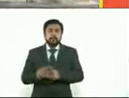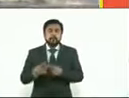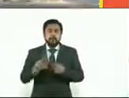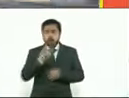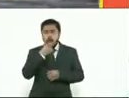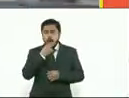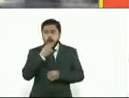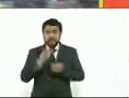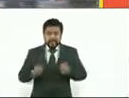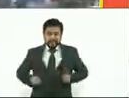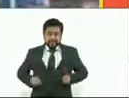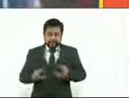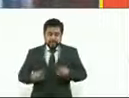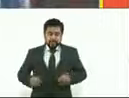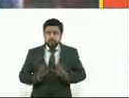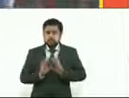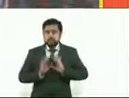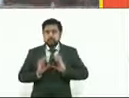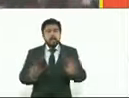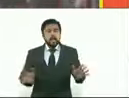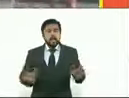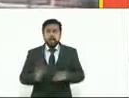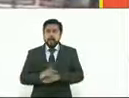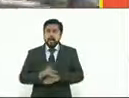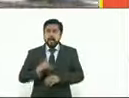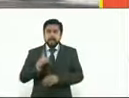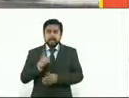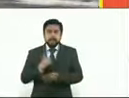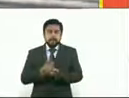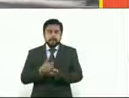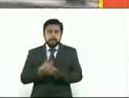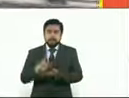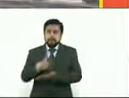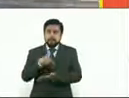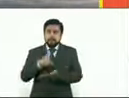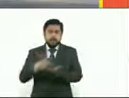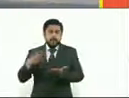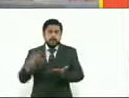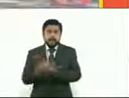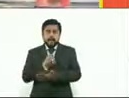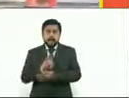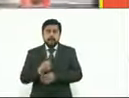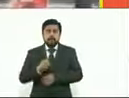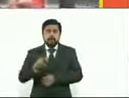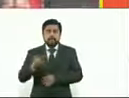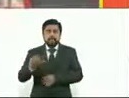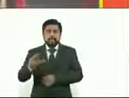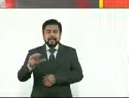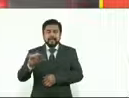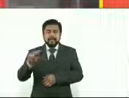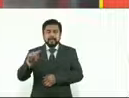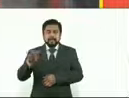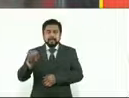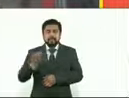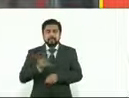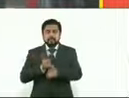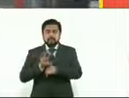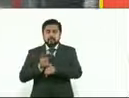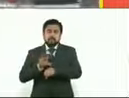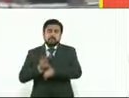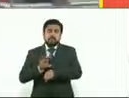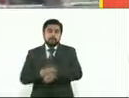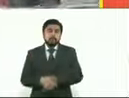victoria en silla de ruedas. Así las cosas. Vamos a ver si logra alguno